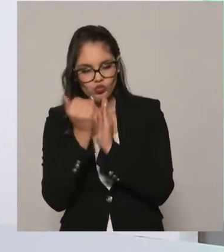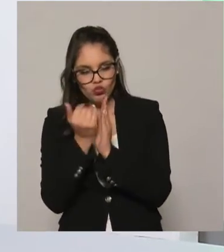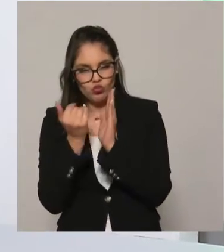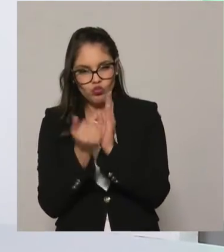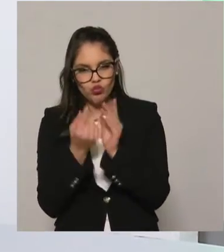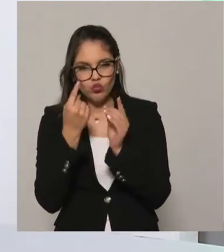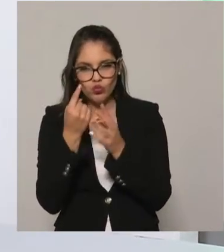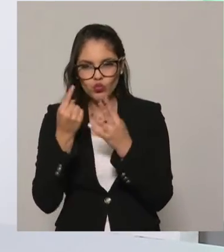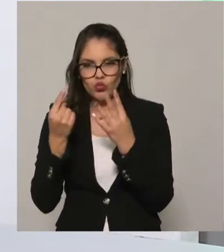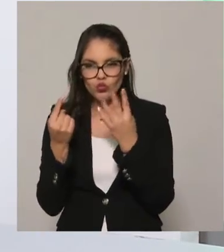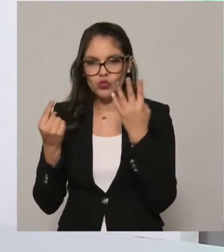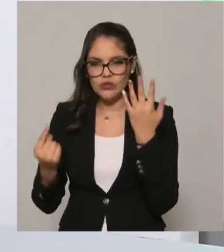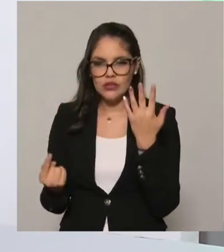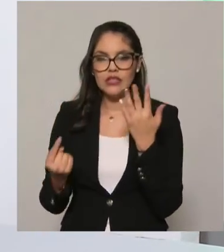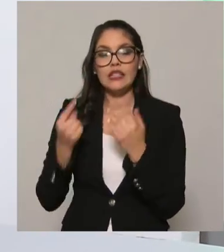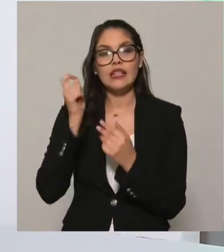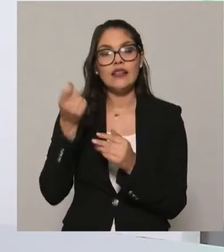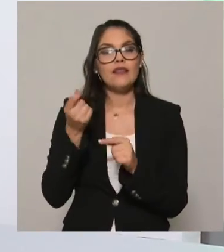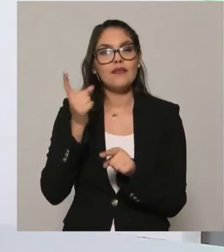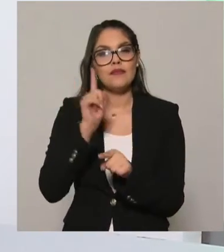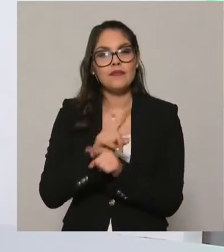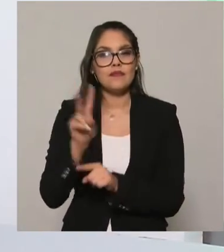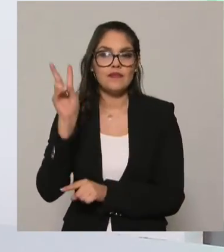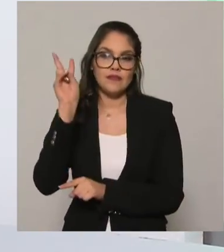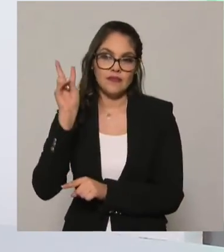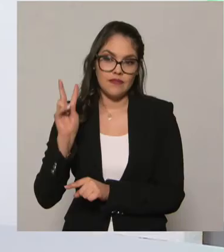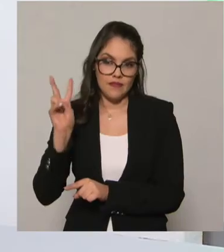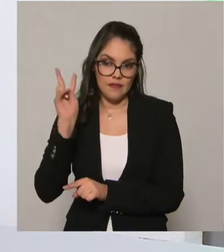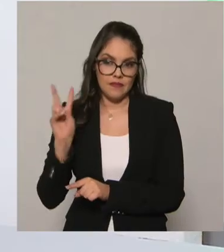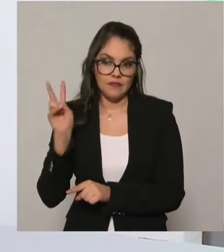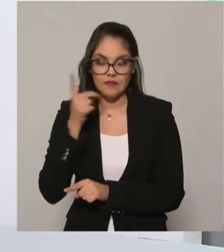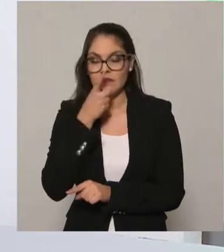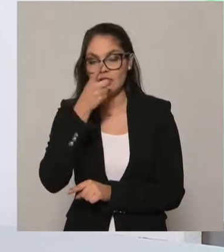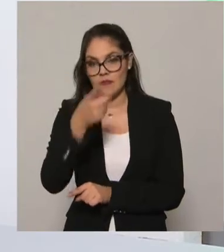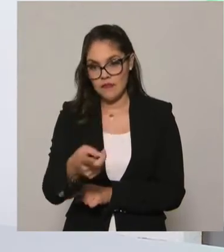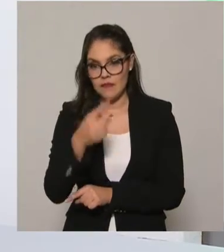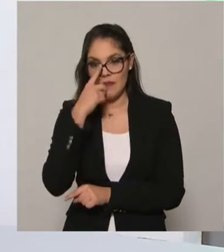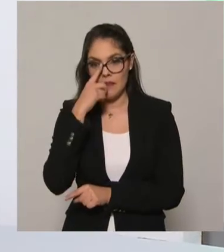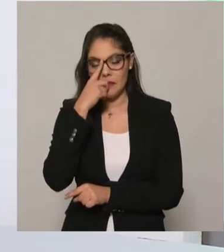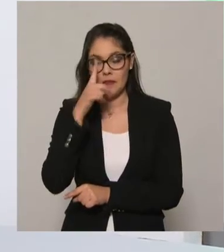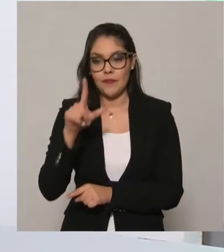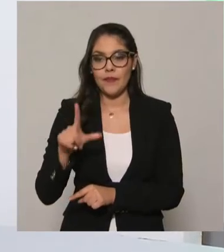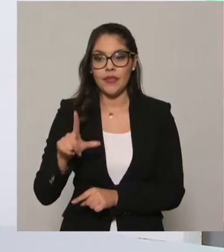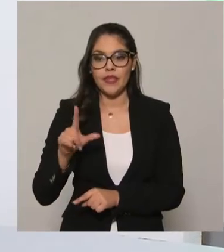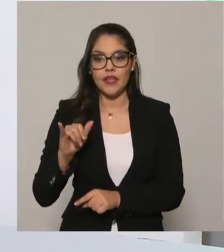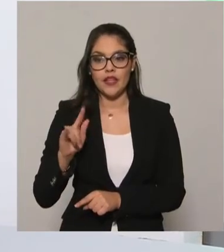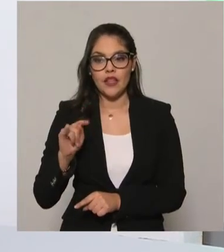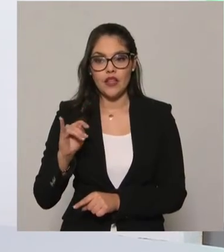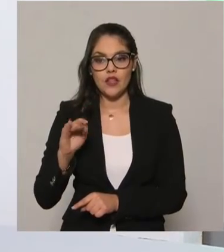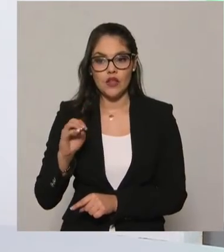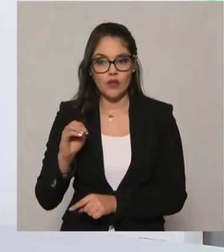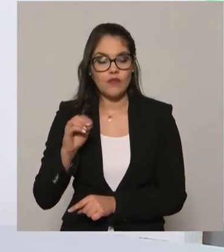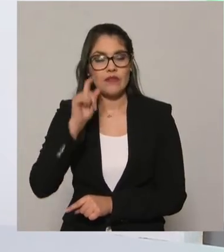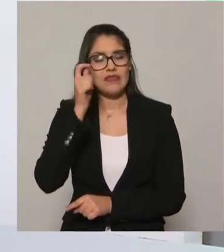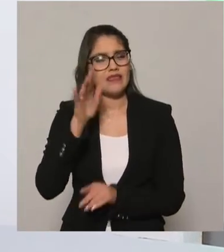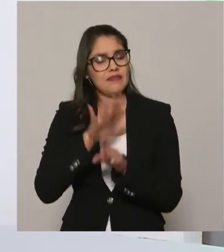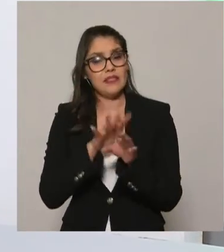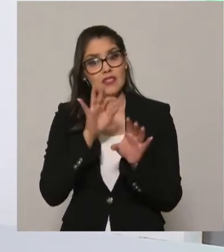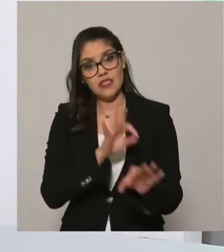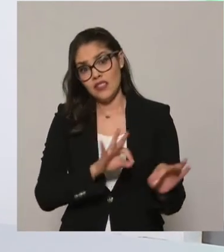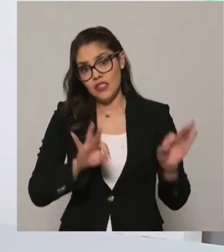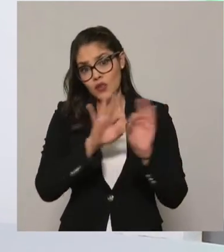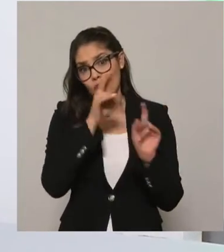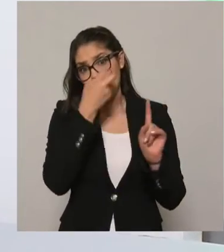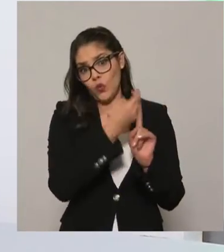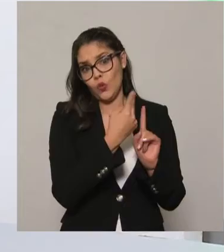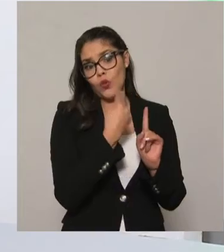ayer, el día viernes, donde comentaron que el litio era un factor indispensable en el desarrollo